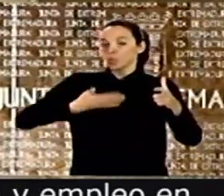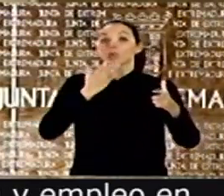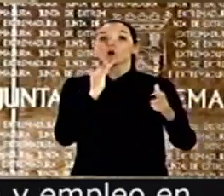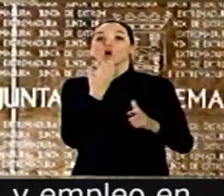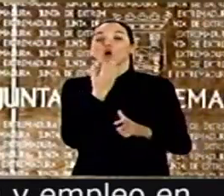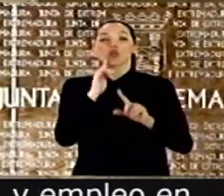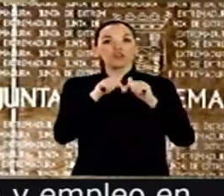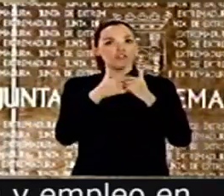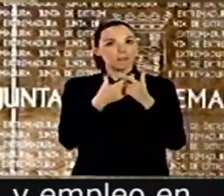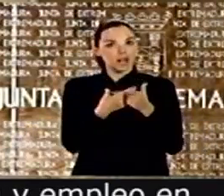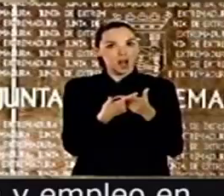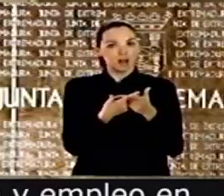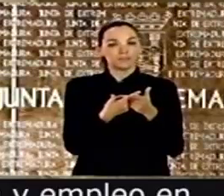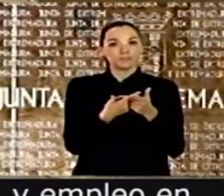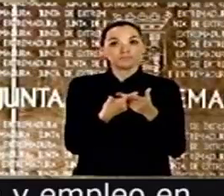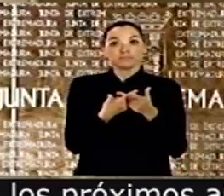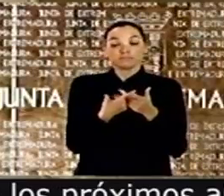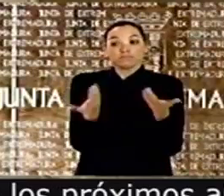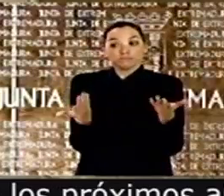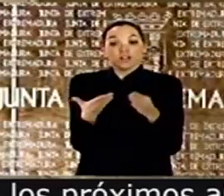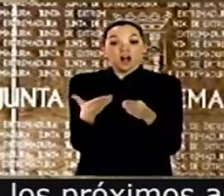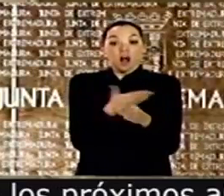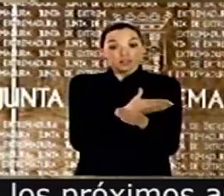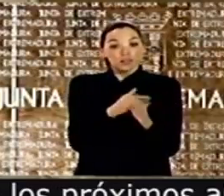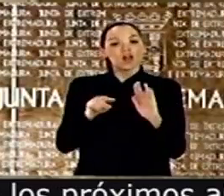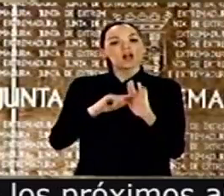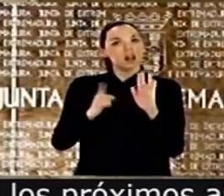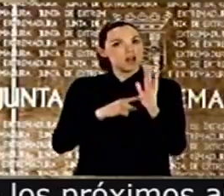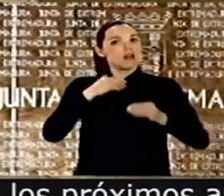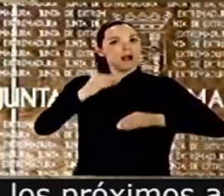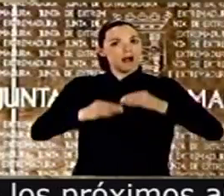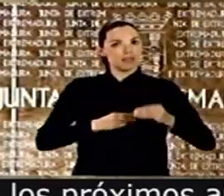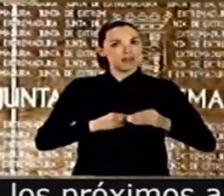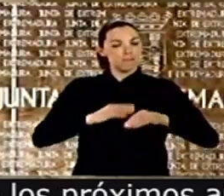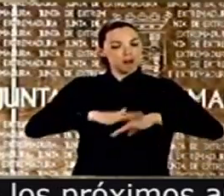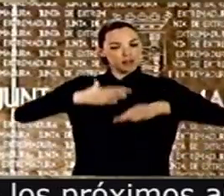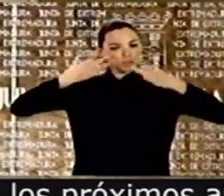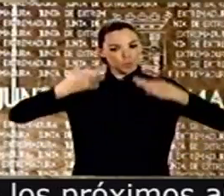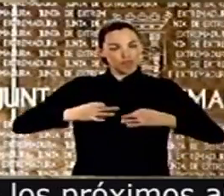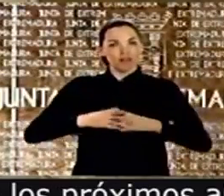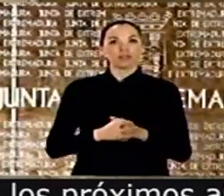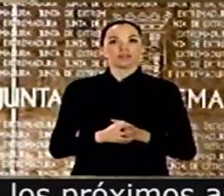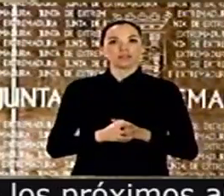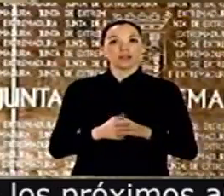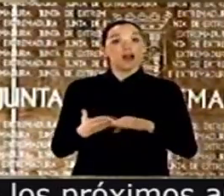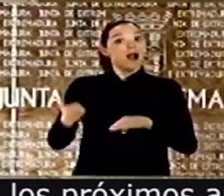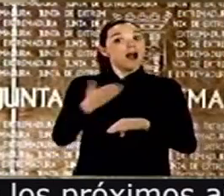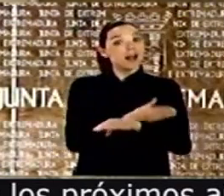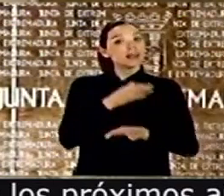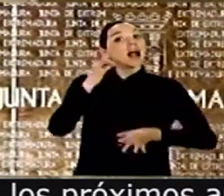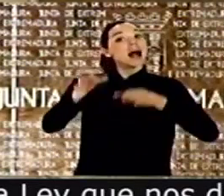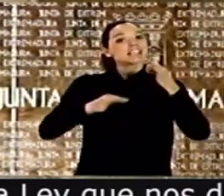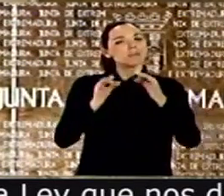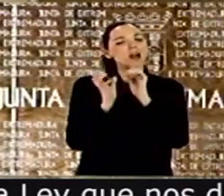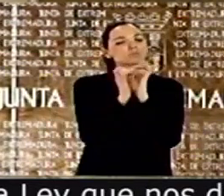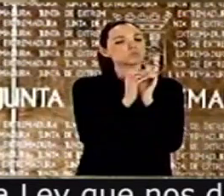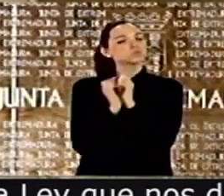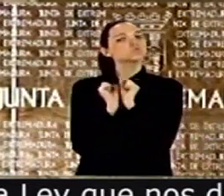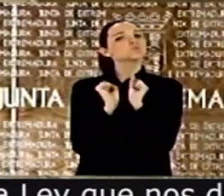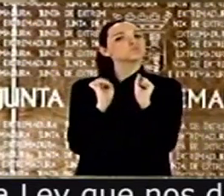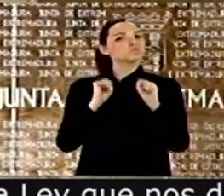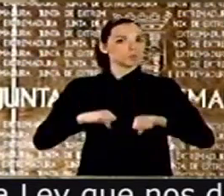eso nos dotamos de una ley que nos da seguridad jurídica. Para eso fuimos capaces de negociar con ellos una ley en el Parlamento. Así que lo digan claro. Oiga, ustedes